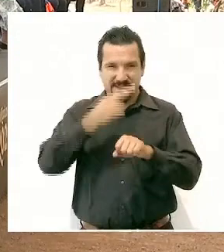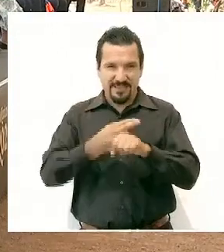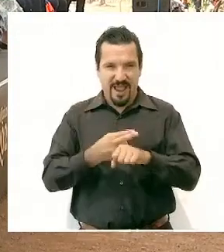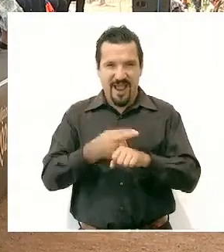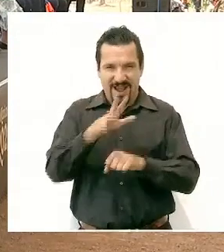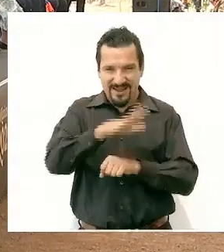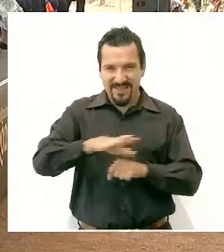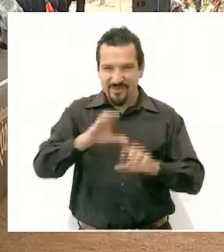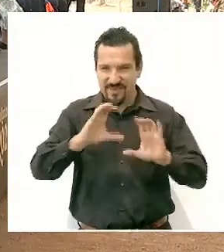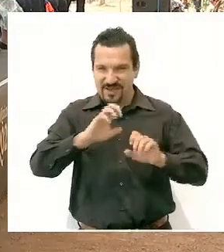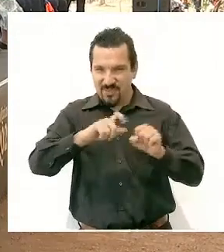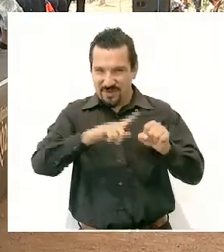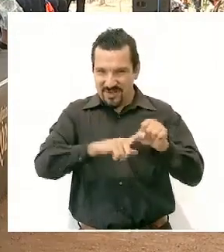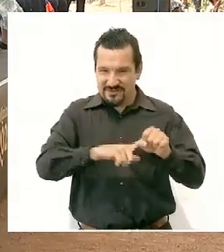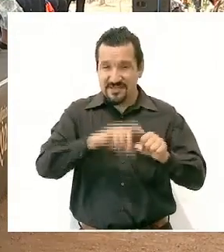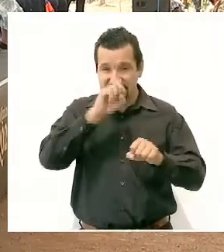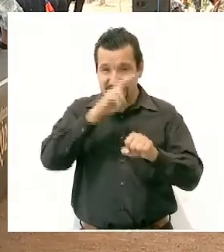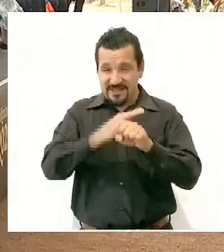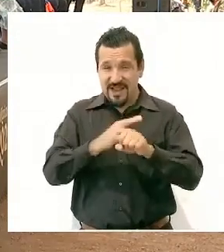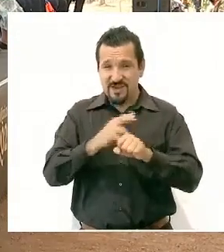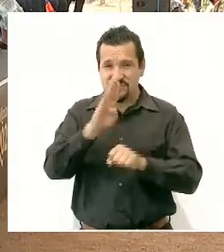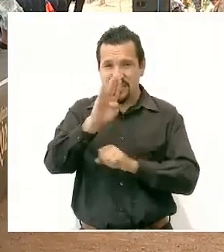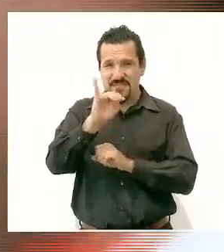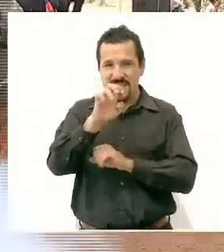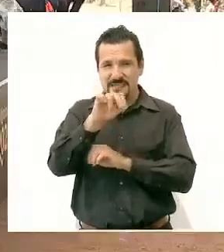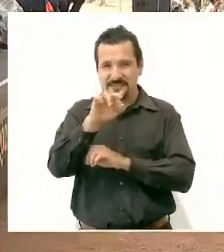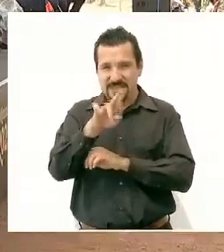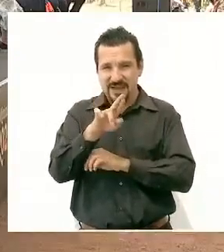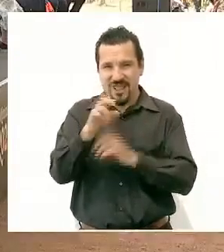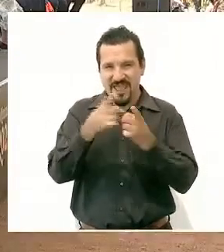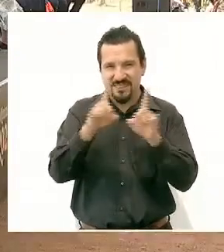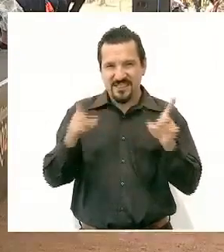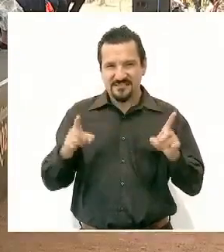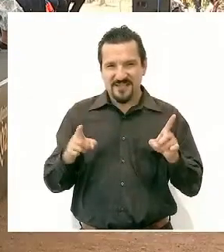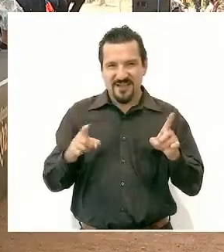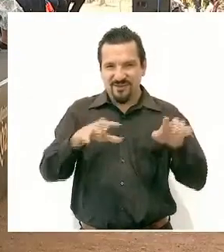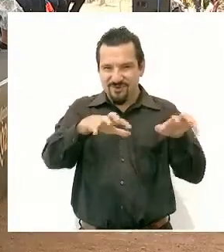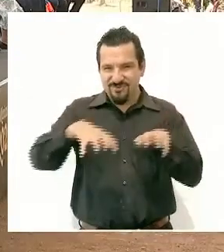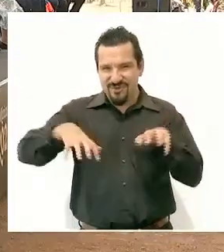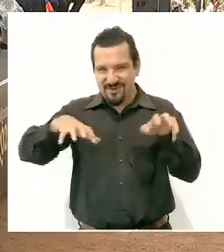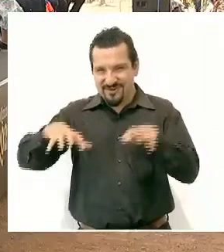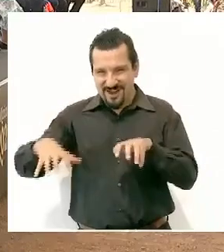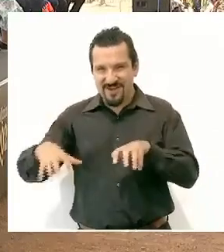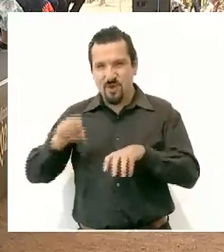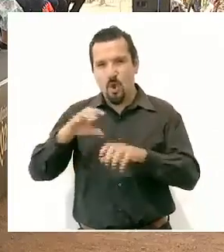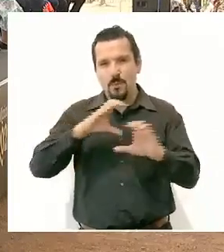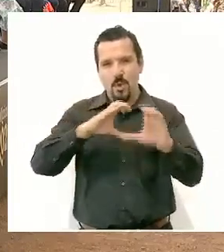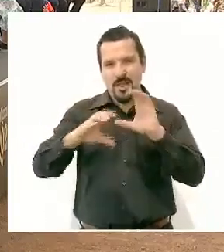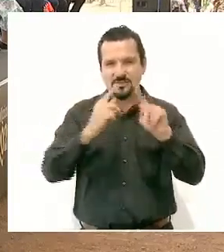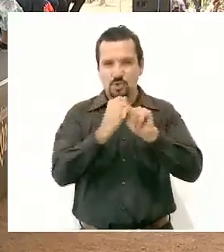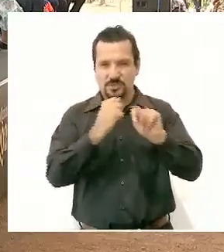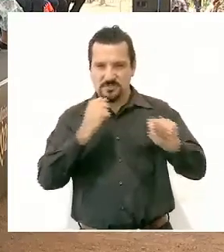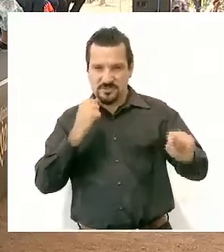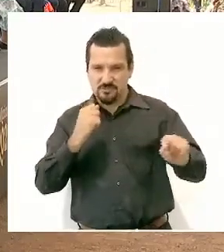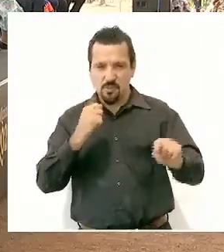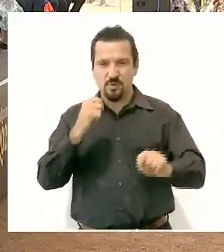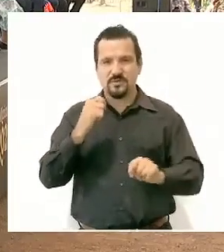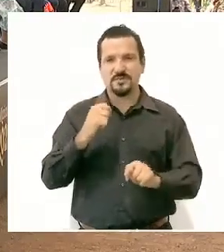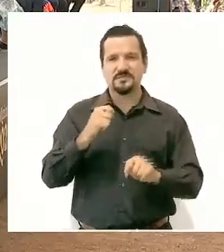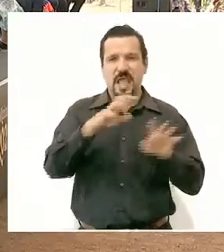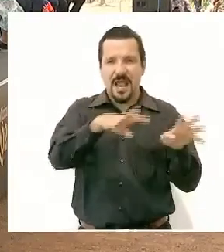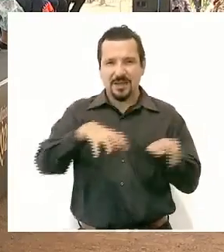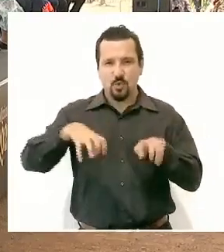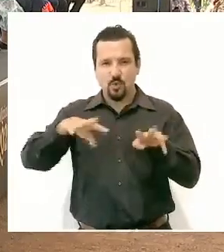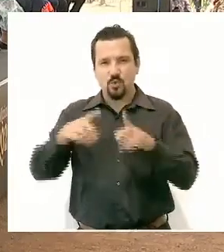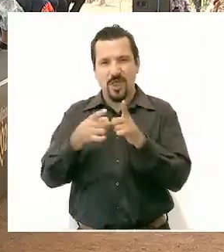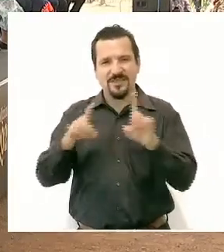los secretarios de Bienestar, Desarrollo Agrario Territorial y Urbano, Comunicaciones y Transportes y Agricultura y